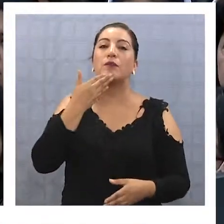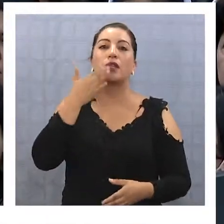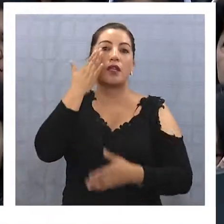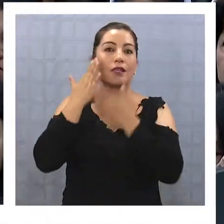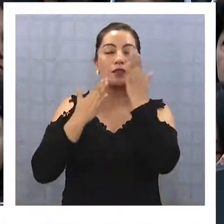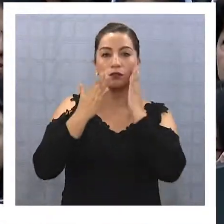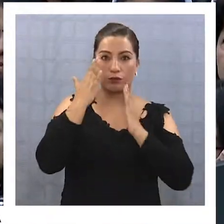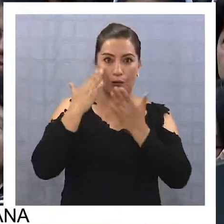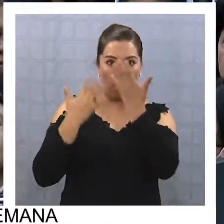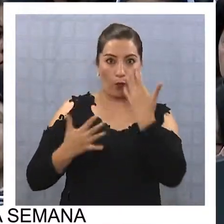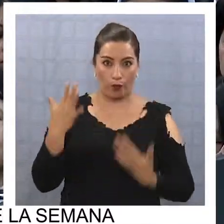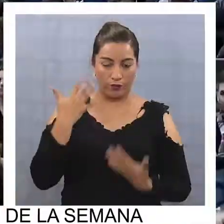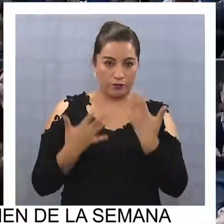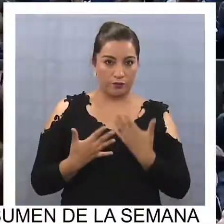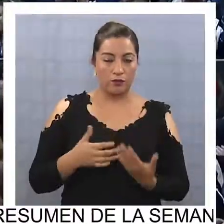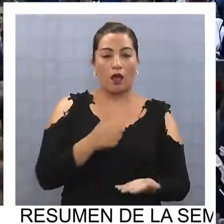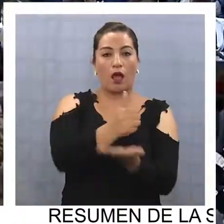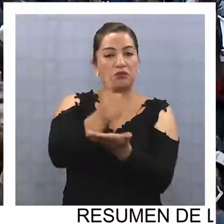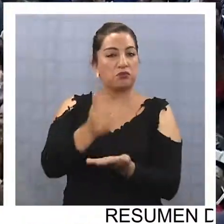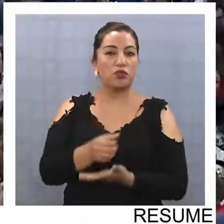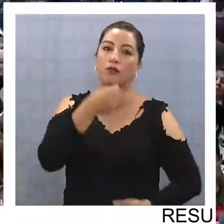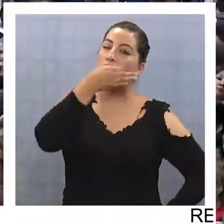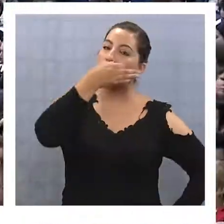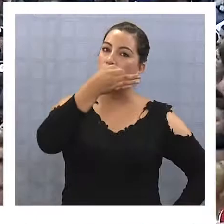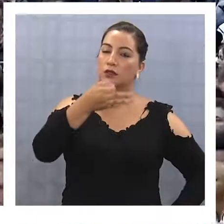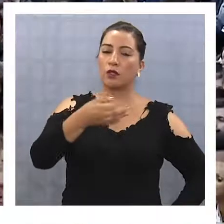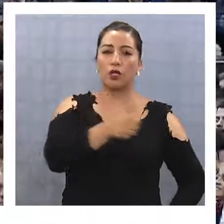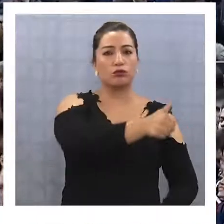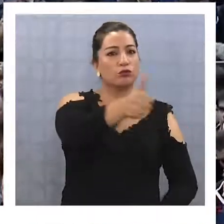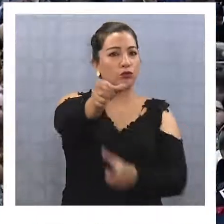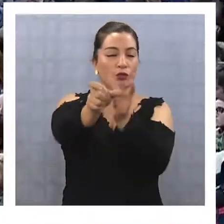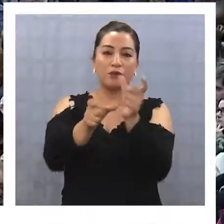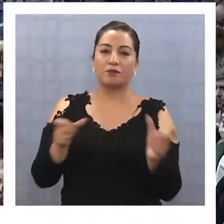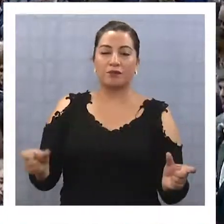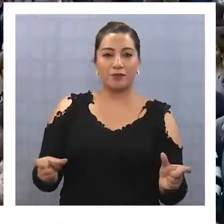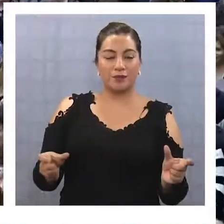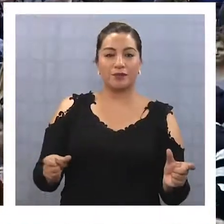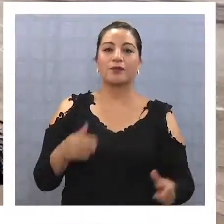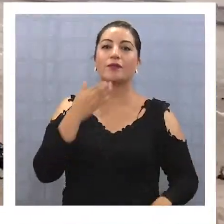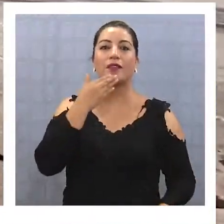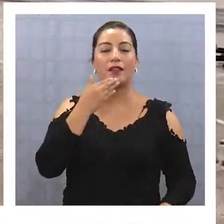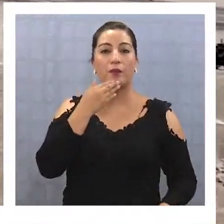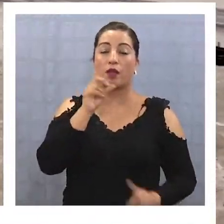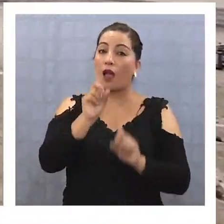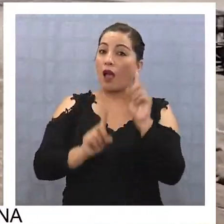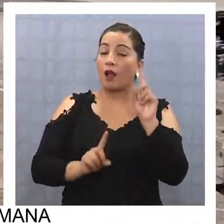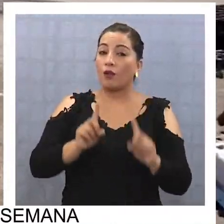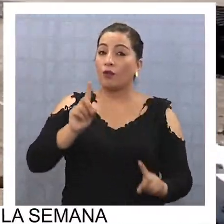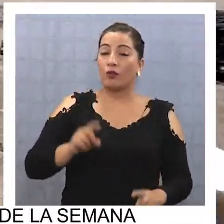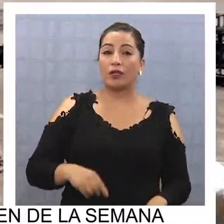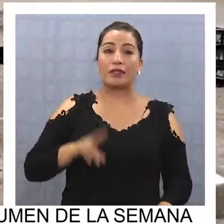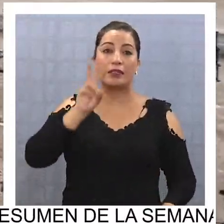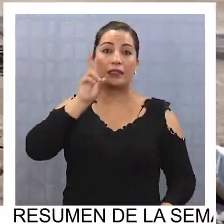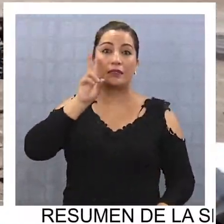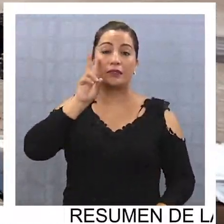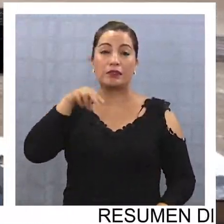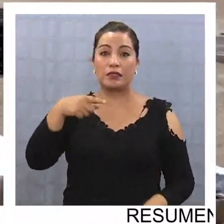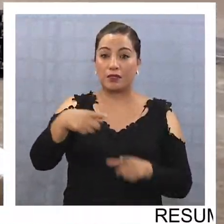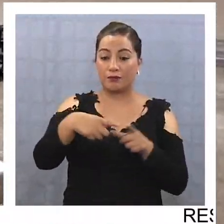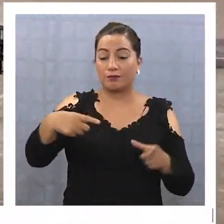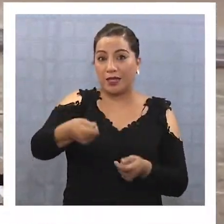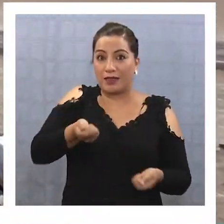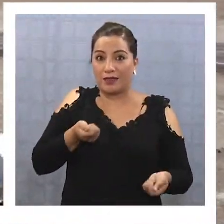solar. Las autoridades extendieron la invitación a todas las personas, incluyendo aquellas que no cuentan con tiques.